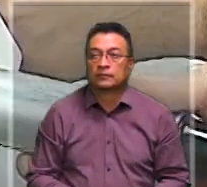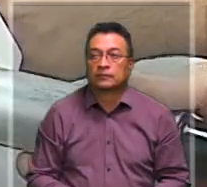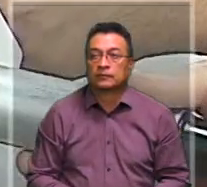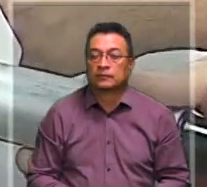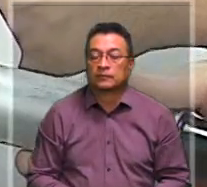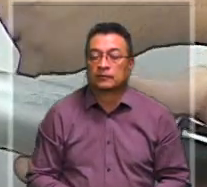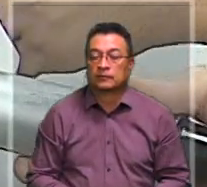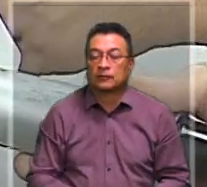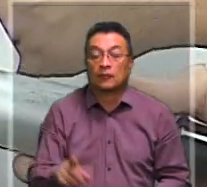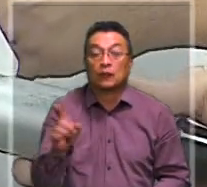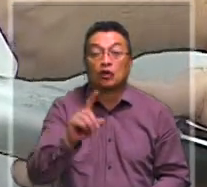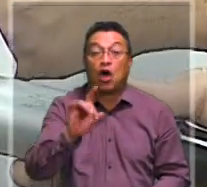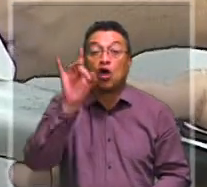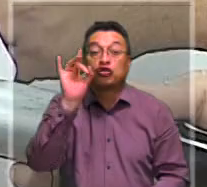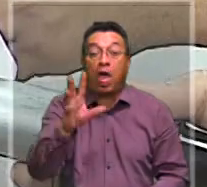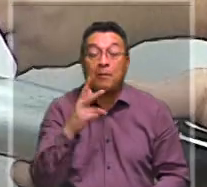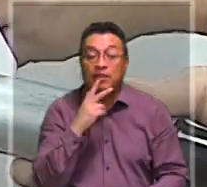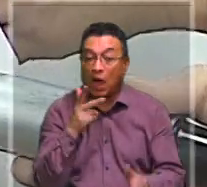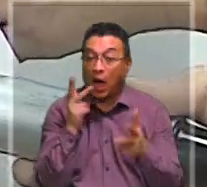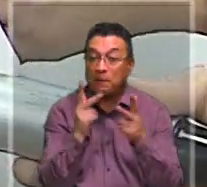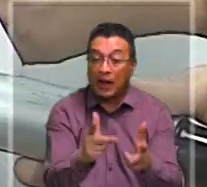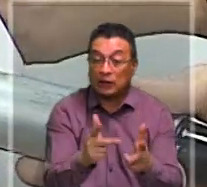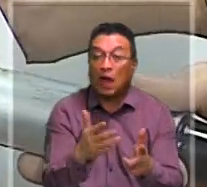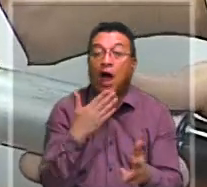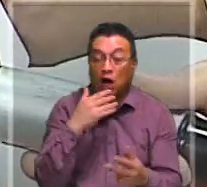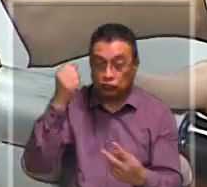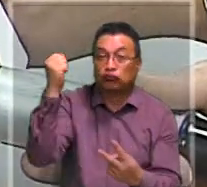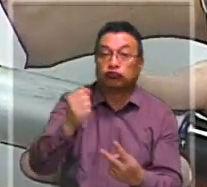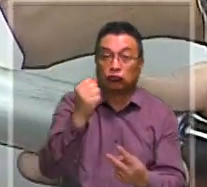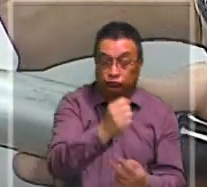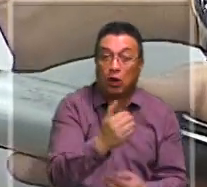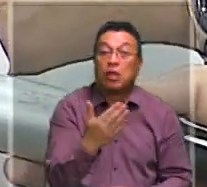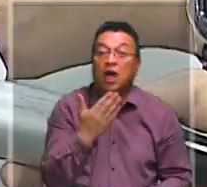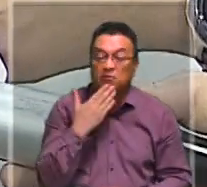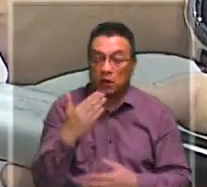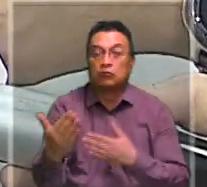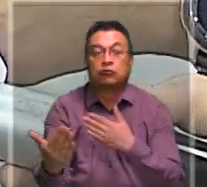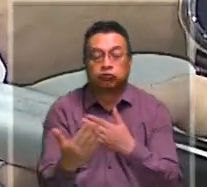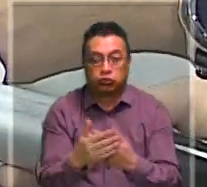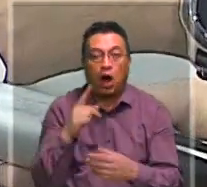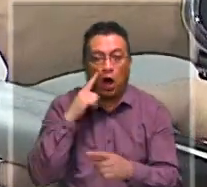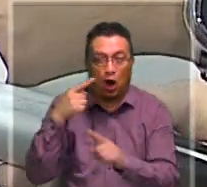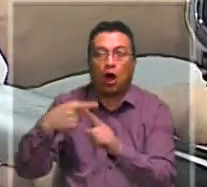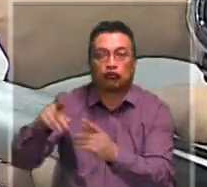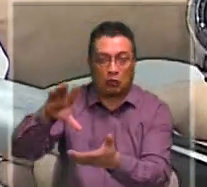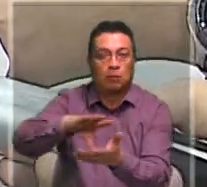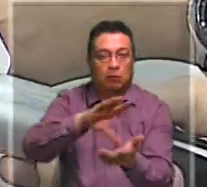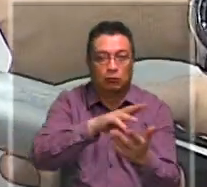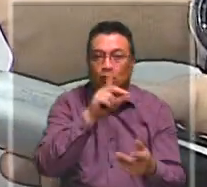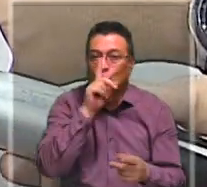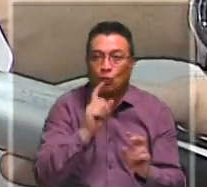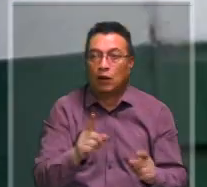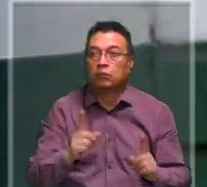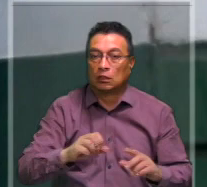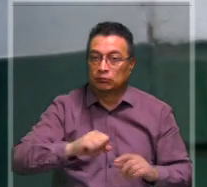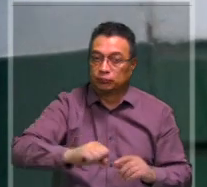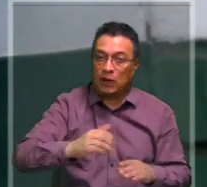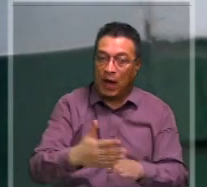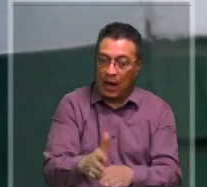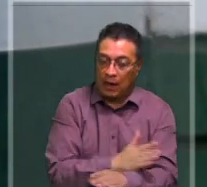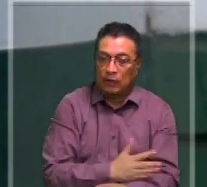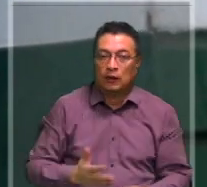no solamente van a ver amenazas van a haber asesinatos como hay en muchos otros países si no actuamos rápido